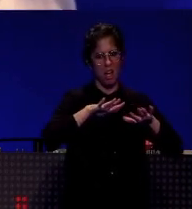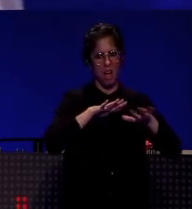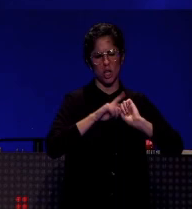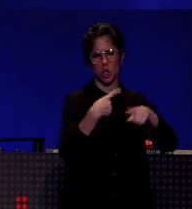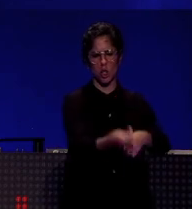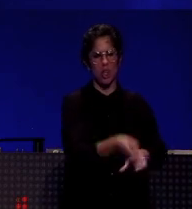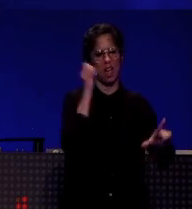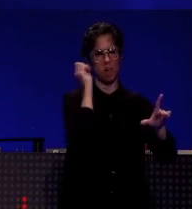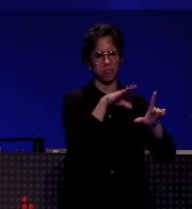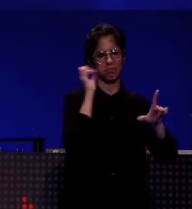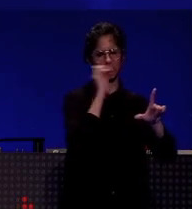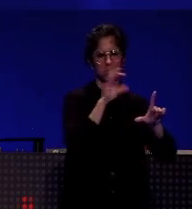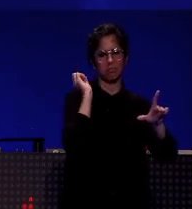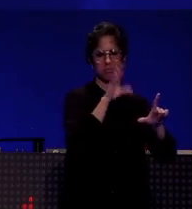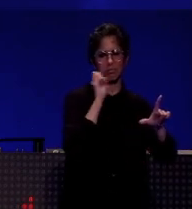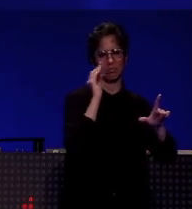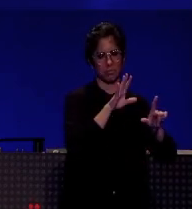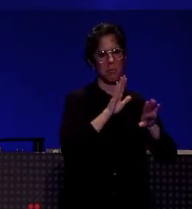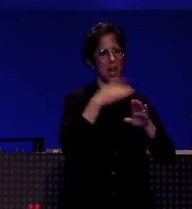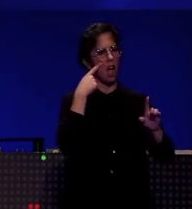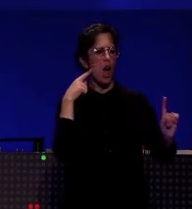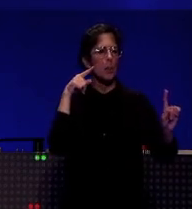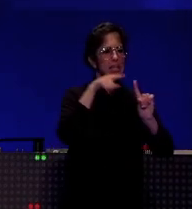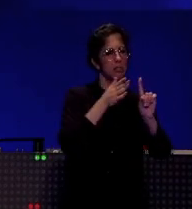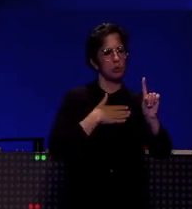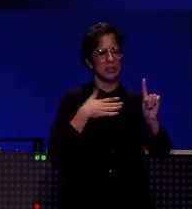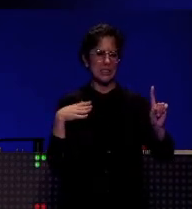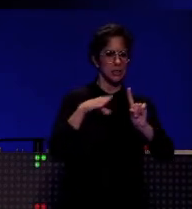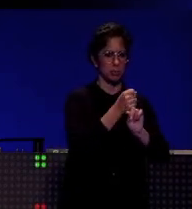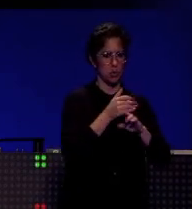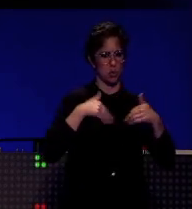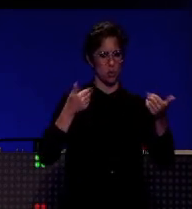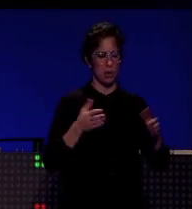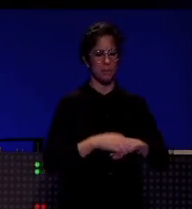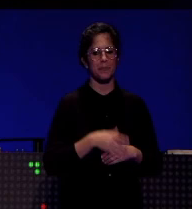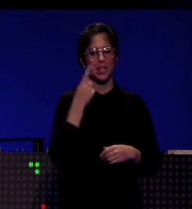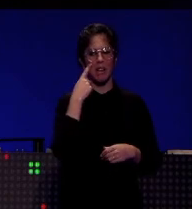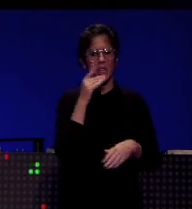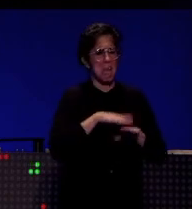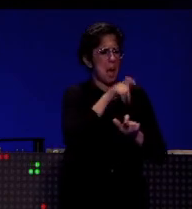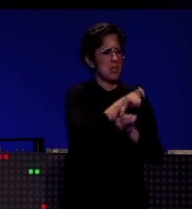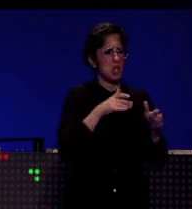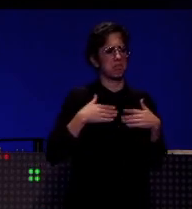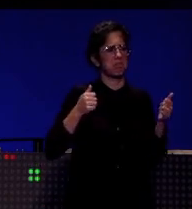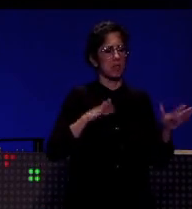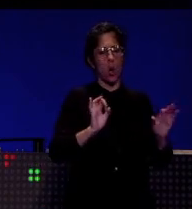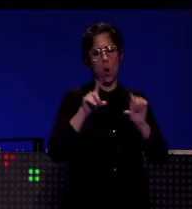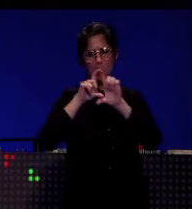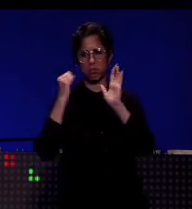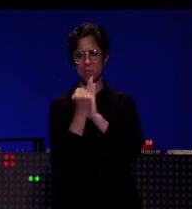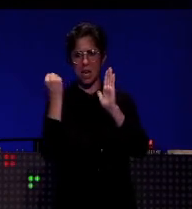todo lo que a dónde quiere llegar y demás saber en principio tanto para personas físicas como para una marca en una red social